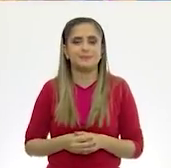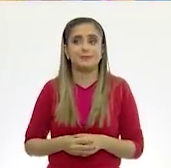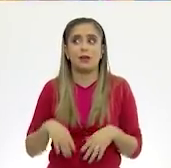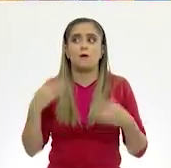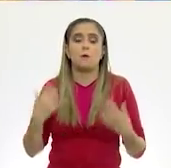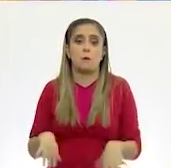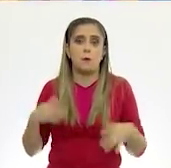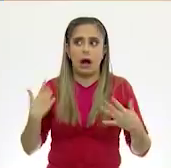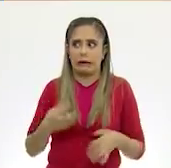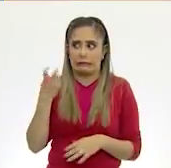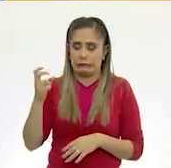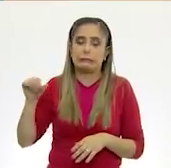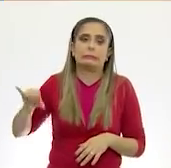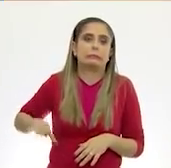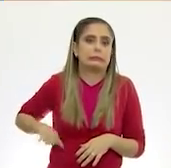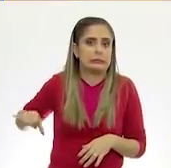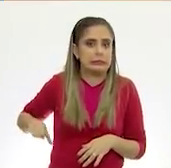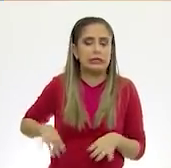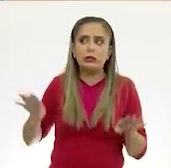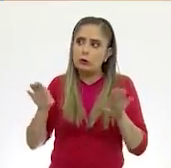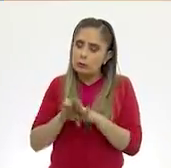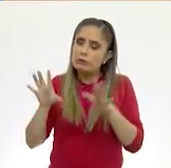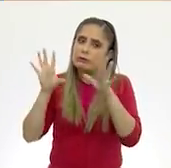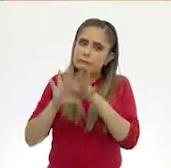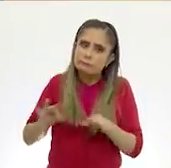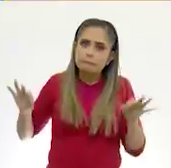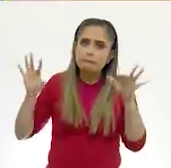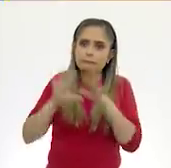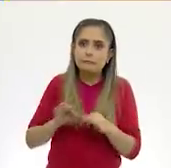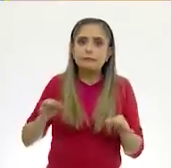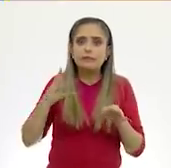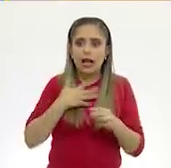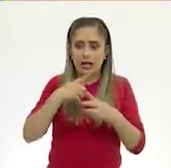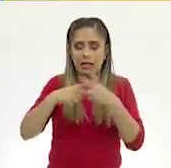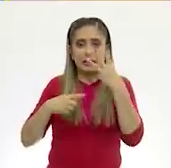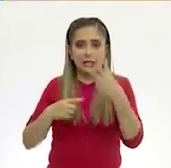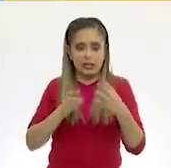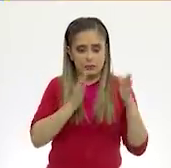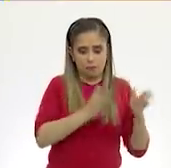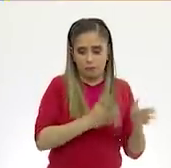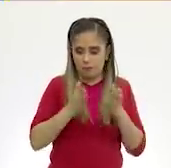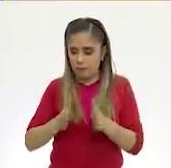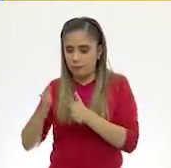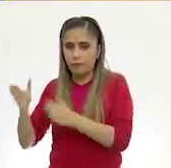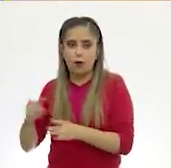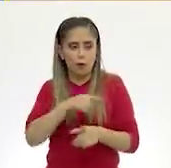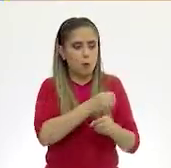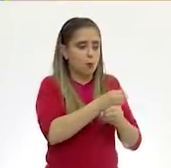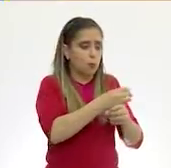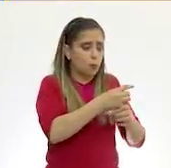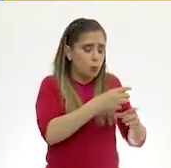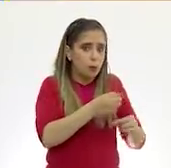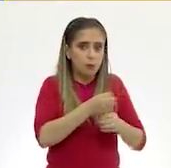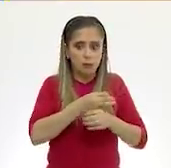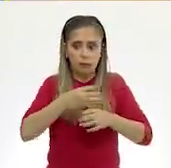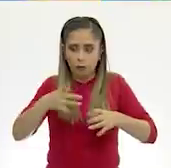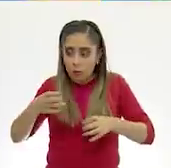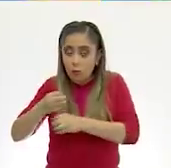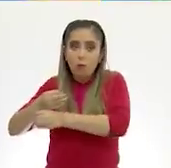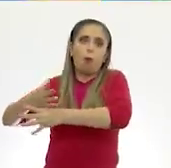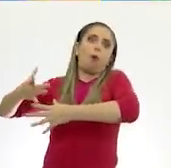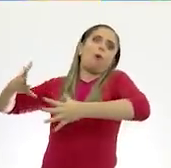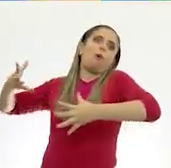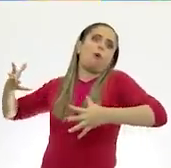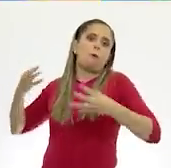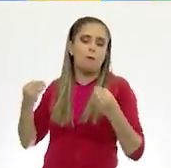Wow, pues es muy interesante cómo se reconocen 3 etapas del crecimiento de la población en México. Así